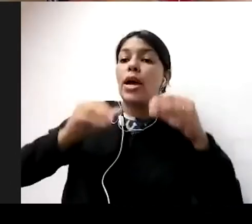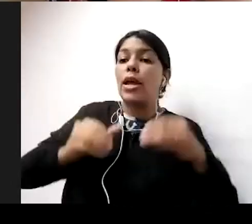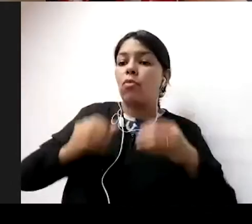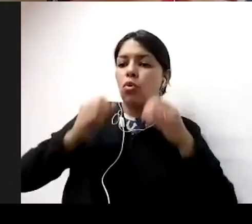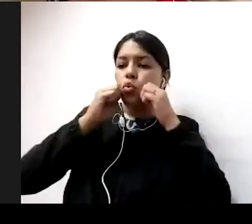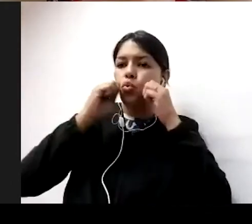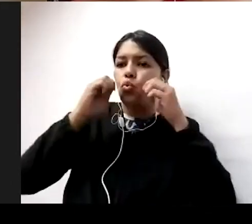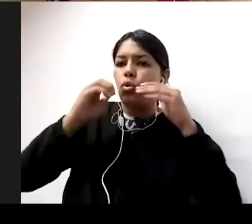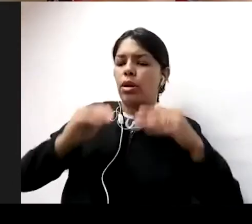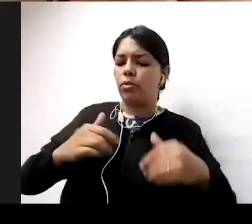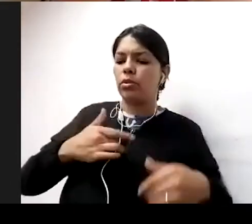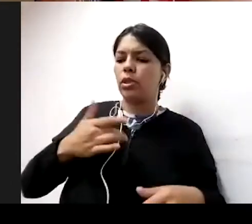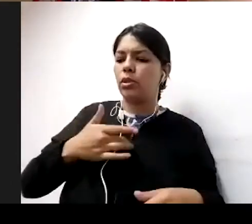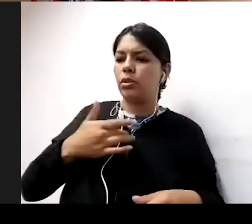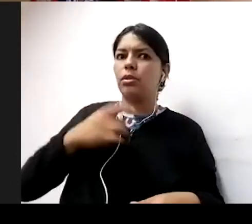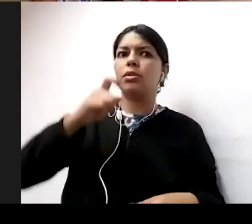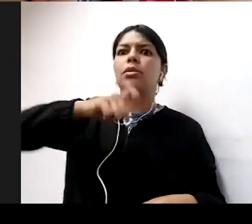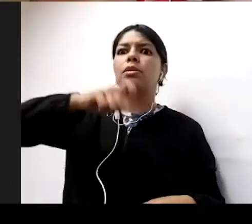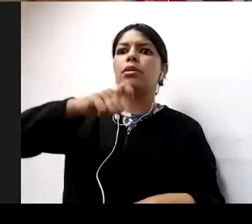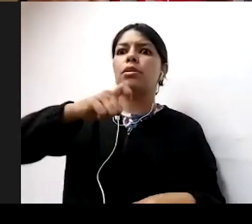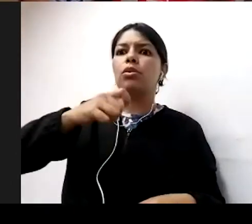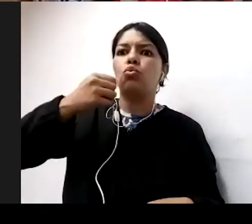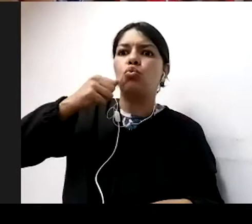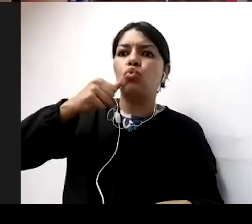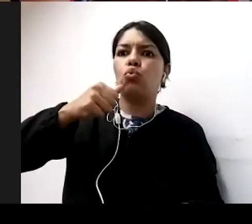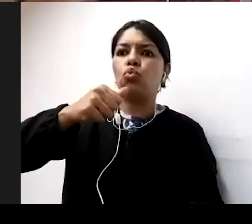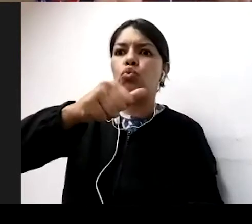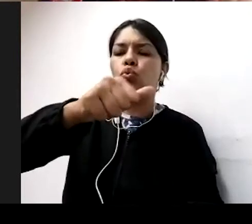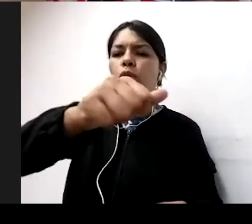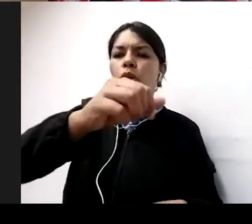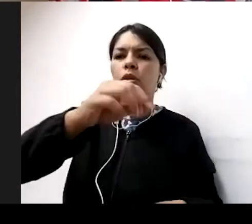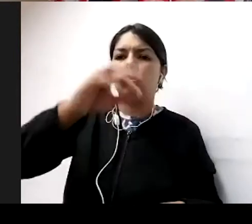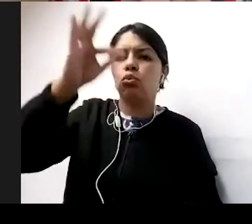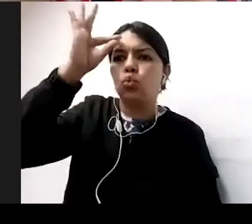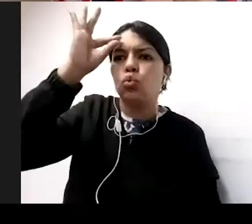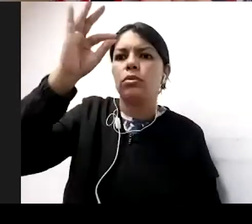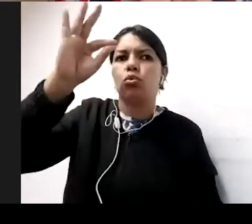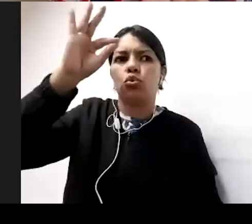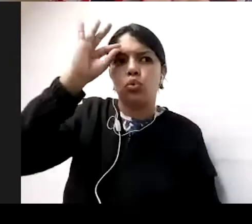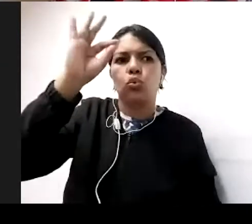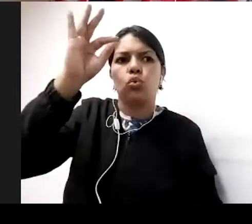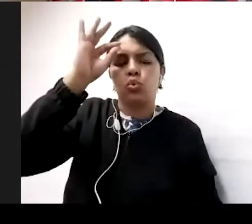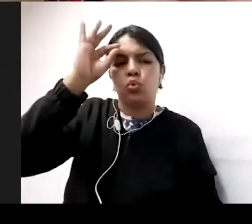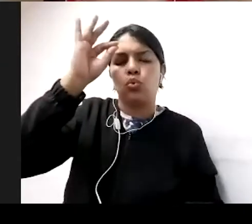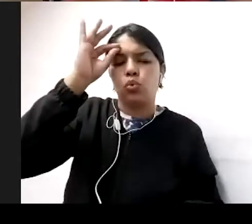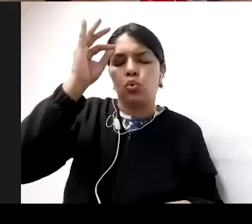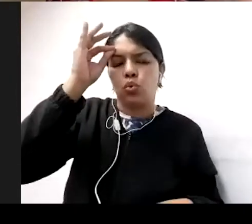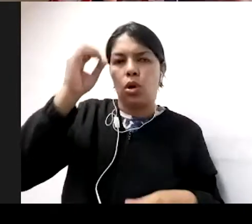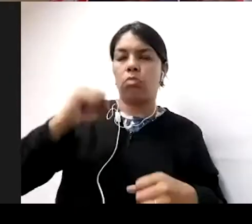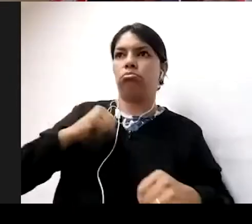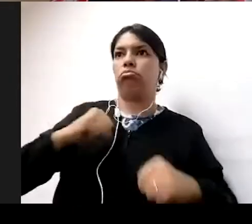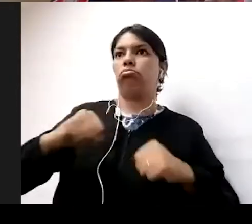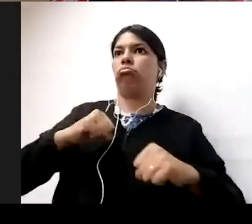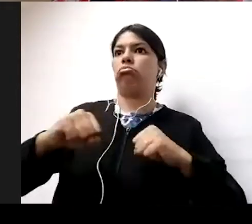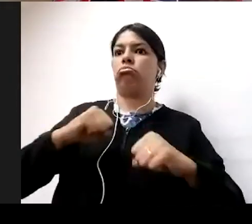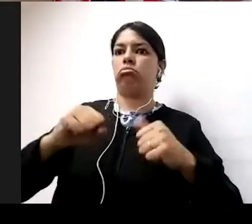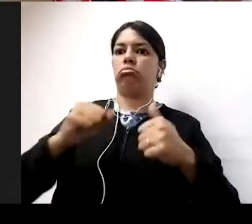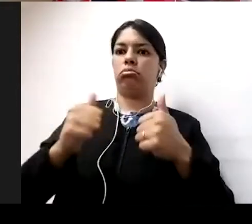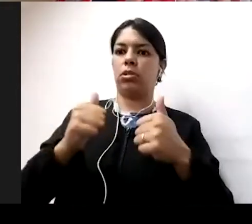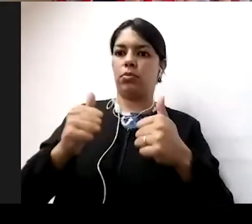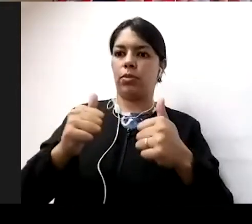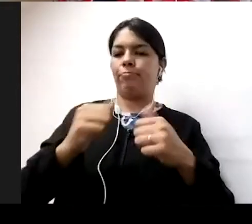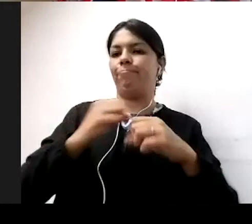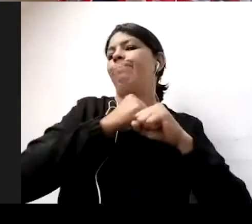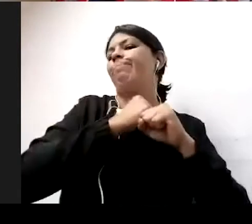esté consumiendo esta sustancia para que el cuerpo, entre comillas, funcione de manera correcta. Cuando la persona deja de